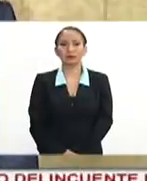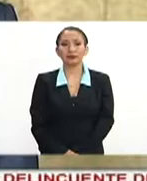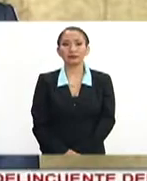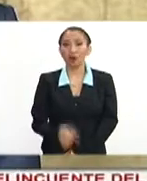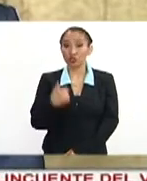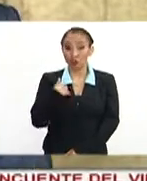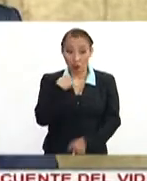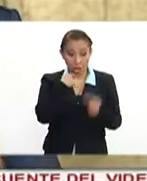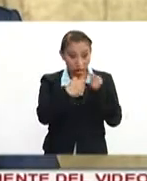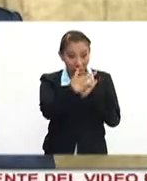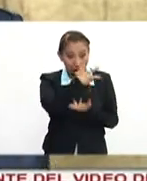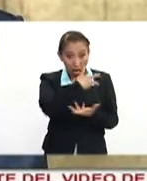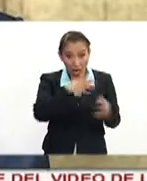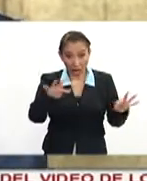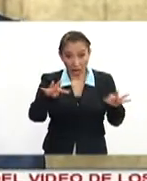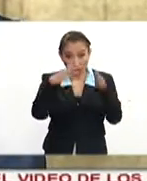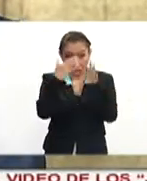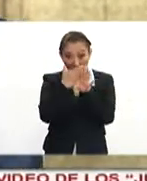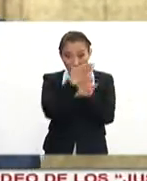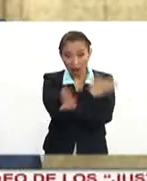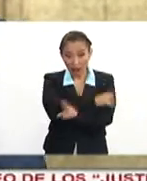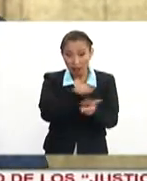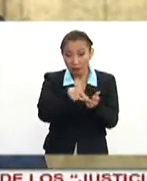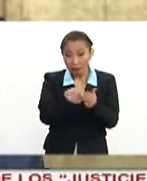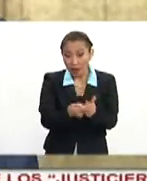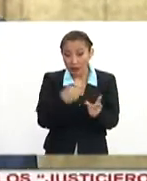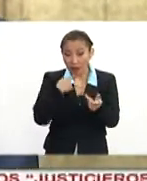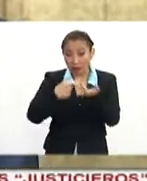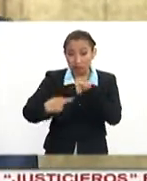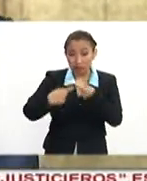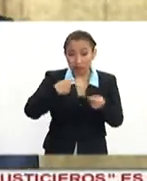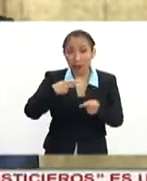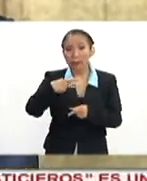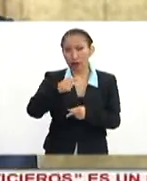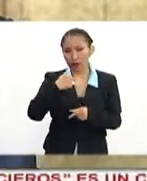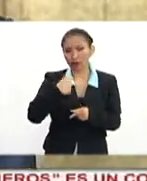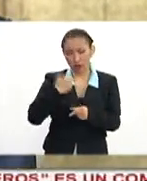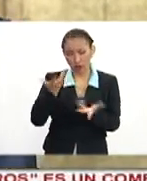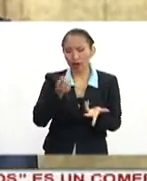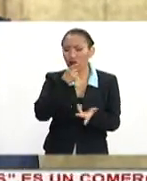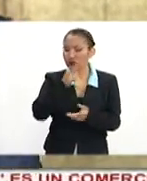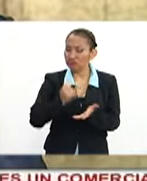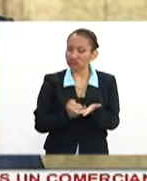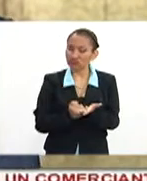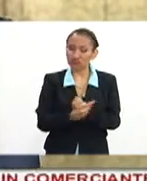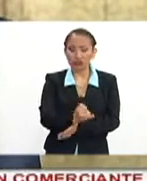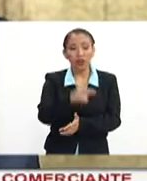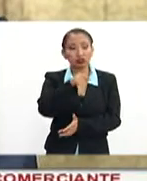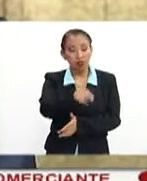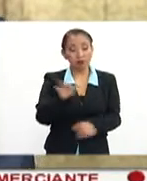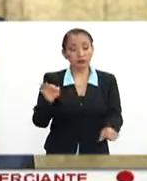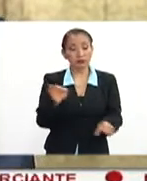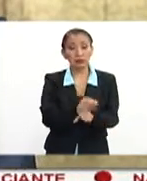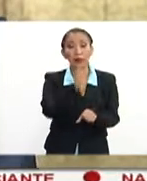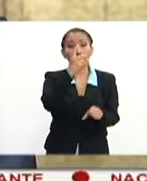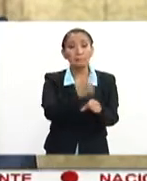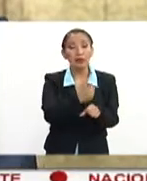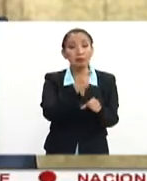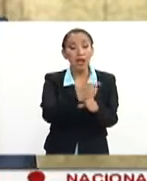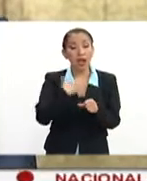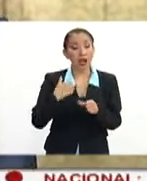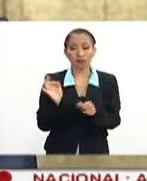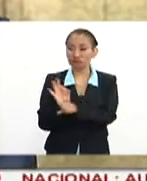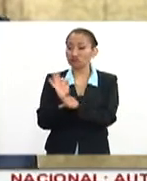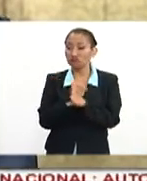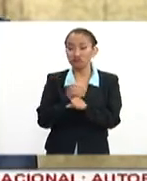No voy a negociar en público adelantándome al inicio de las discusiones, pero he sido consecuente en esto. Estaré defendiendo primero los intereses